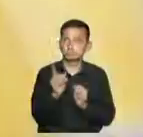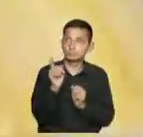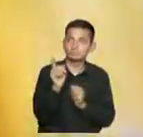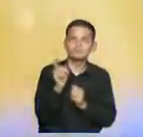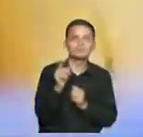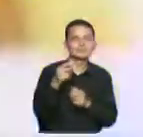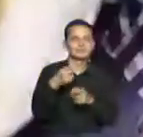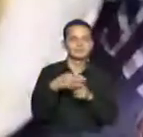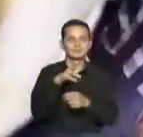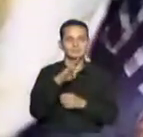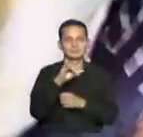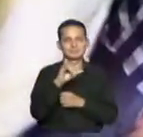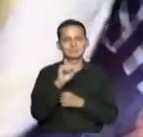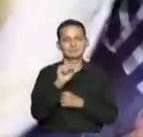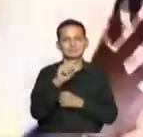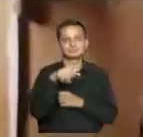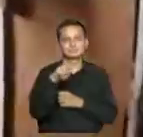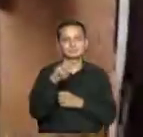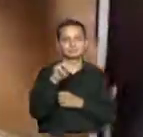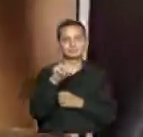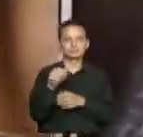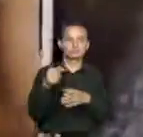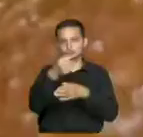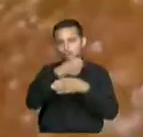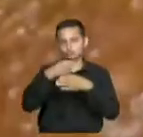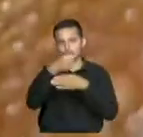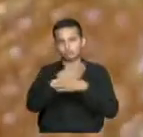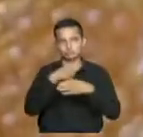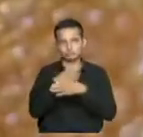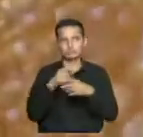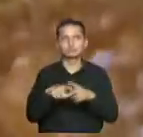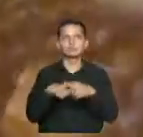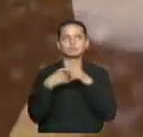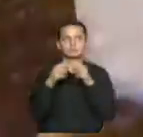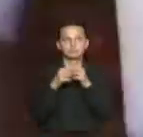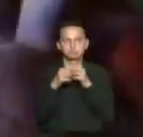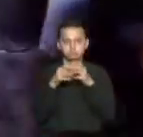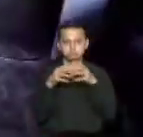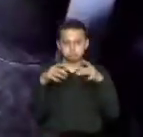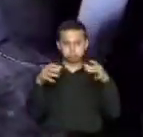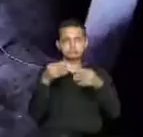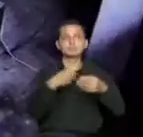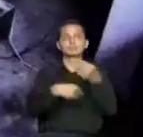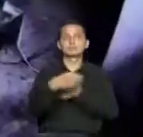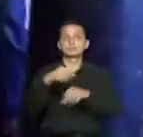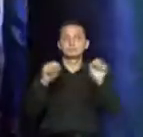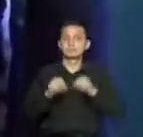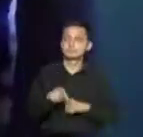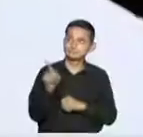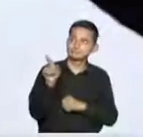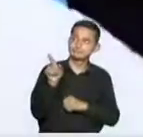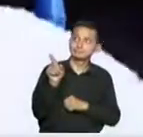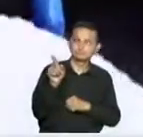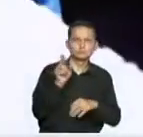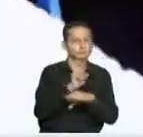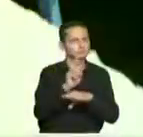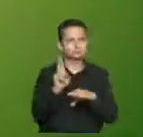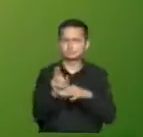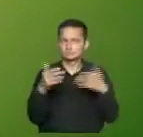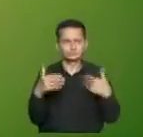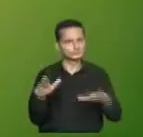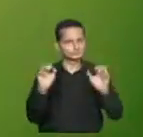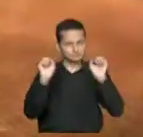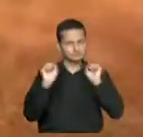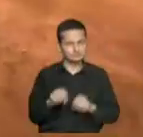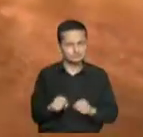y mezclarlo en el reactor, en un molde y listo para poder comercializar. Este es un material multiusos que se puede utilizar